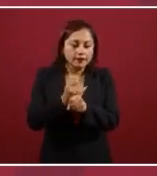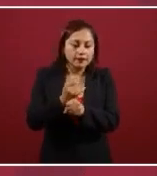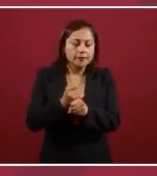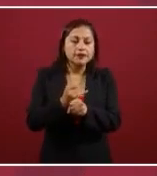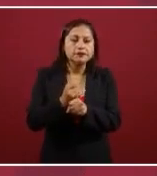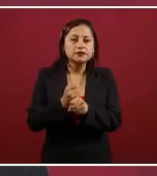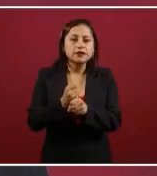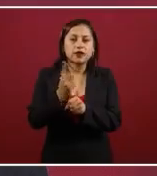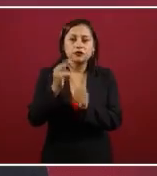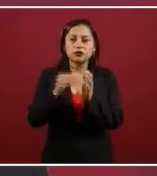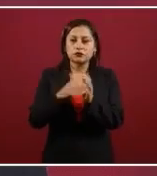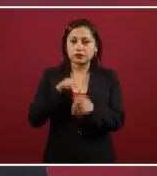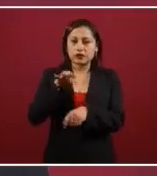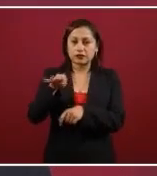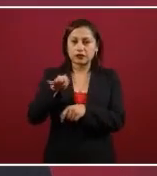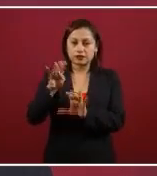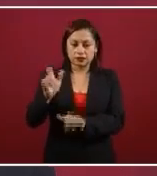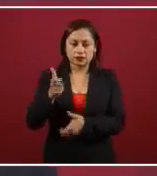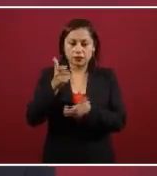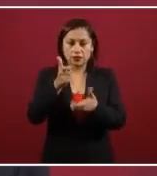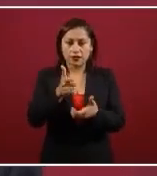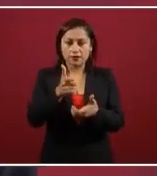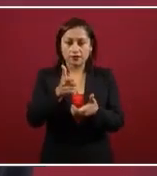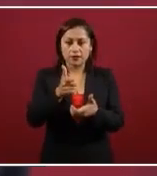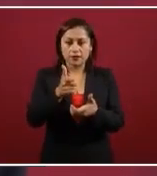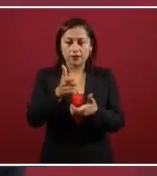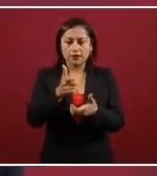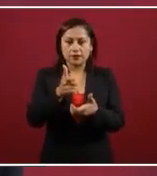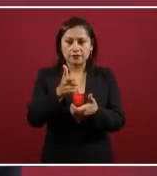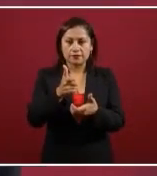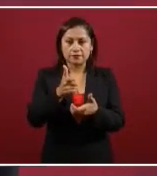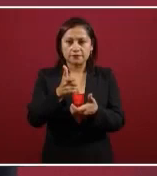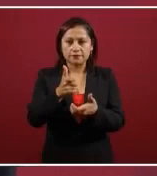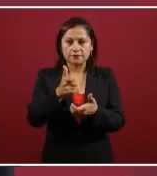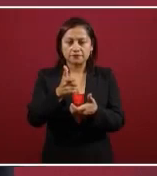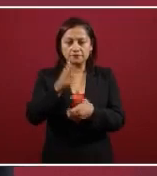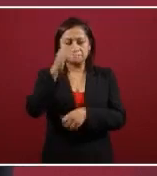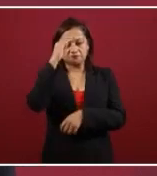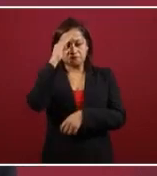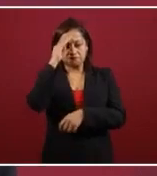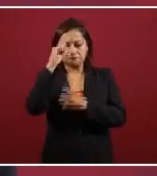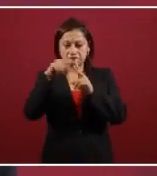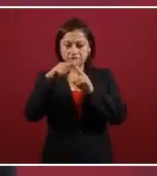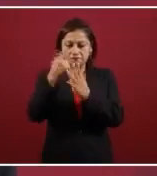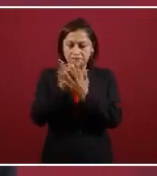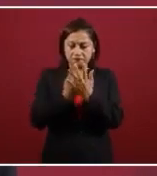año, cuánto se está estimando que van a recibir el año próximo.